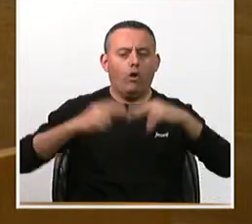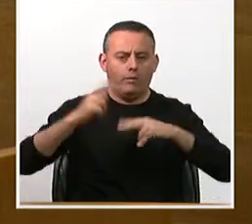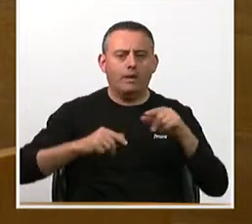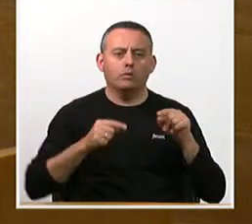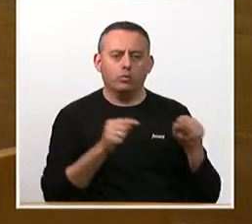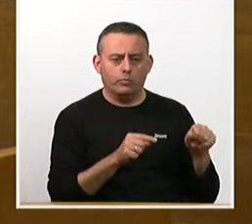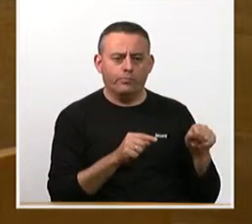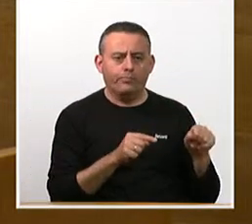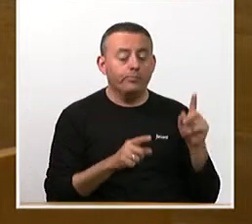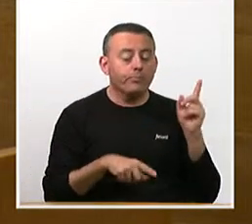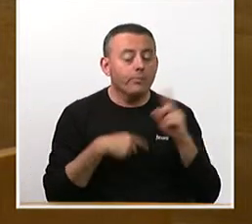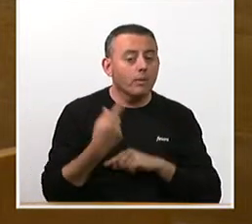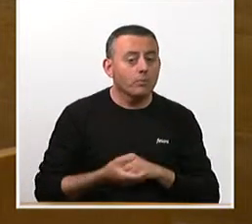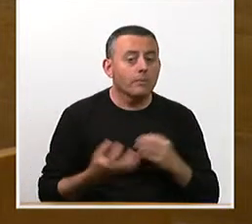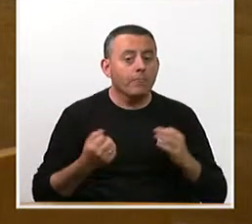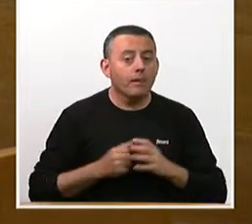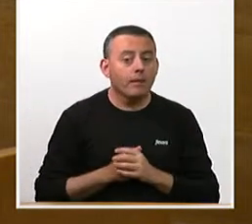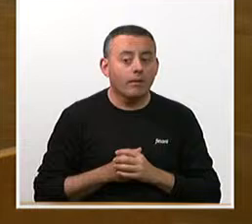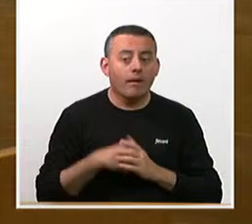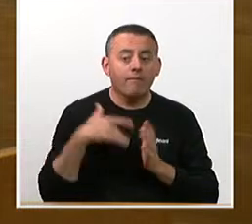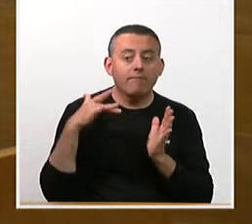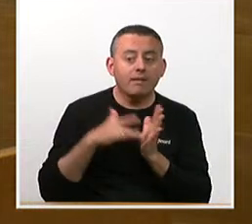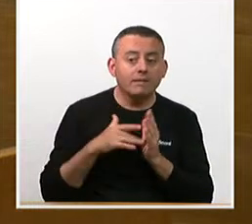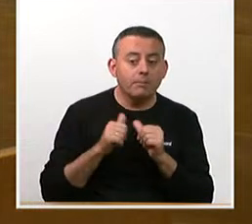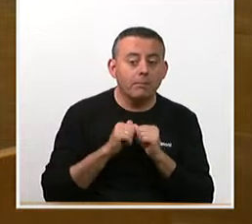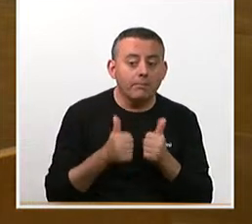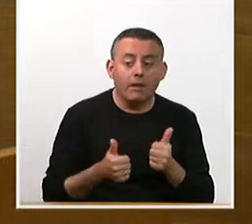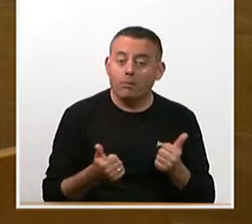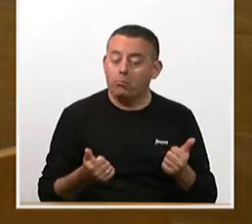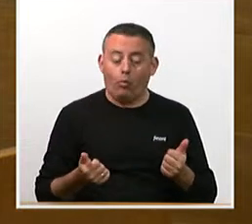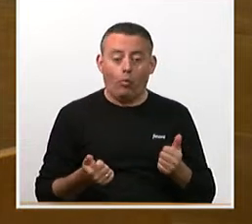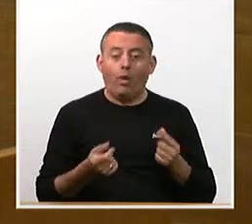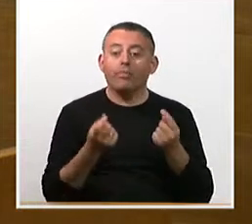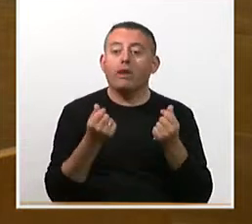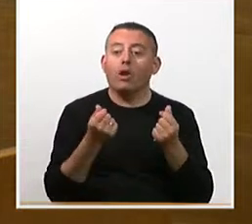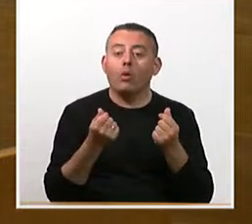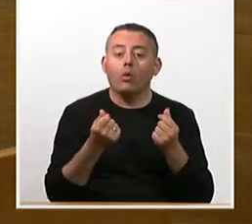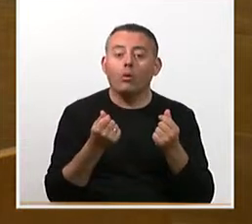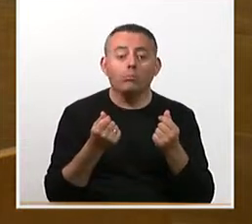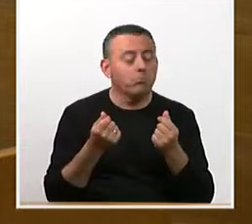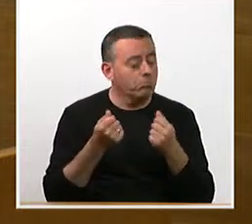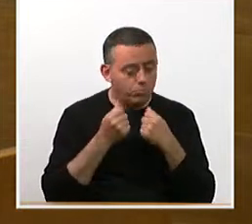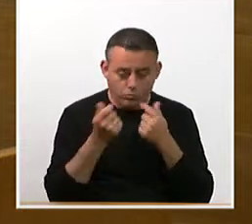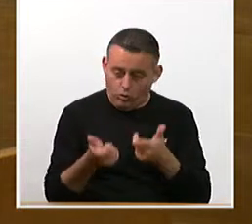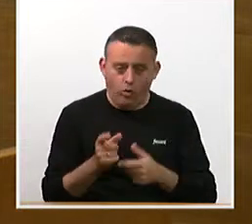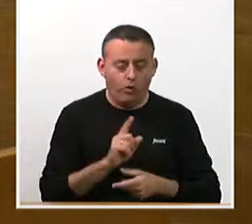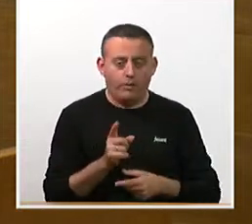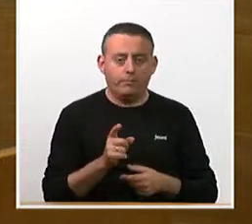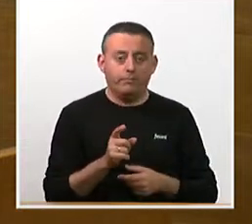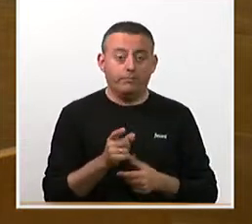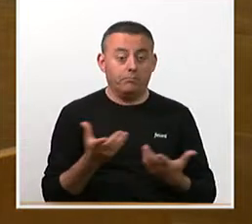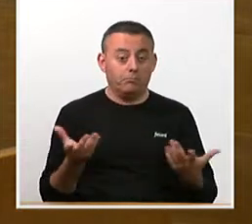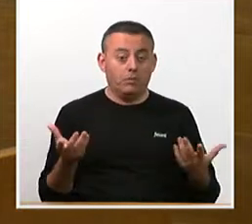hanun Data no presup no ni dates